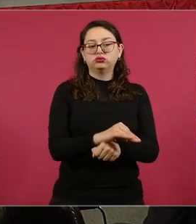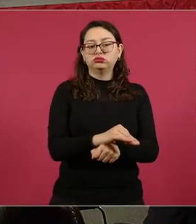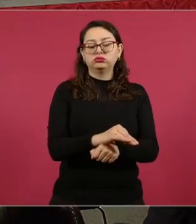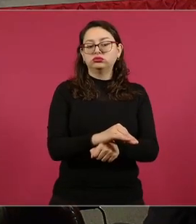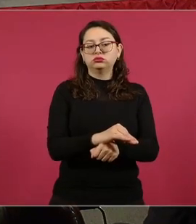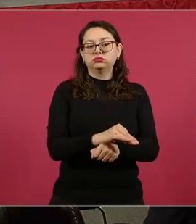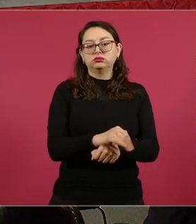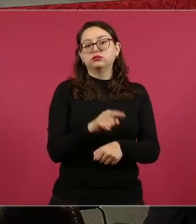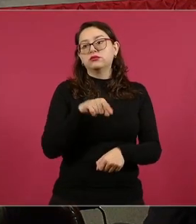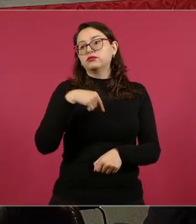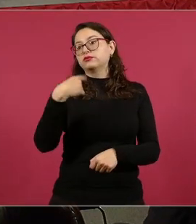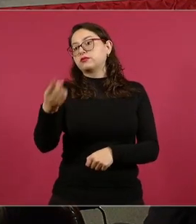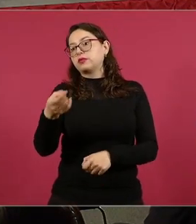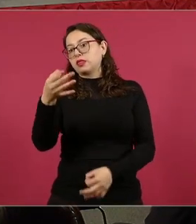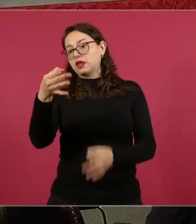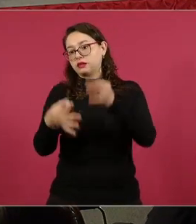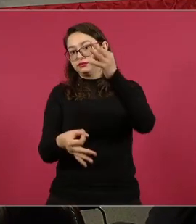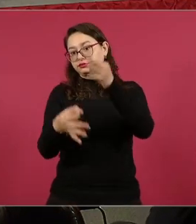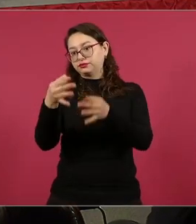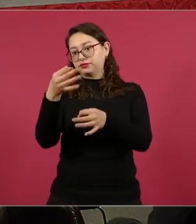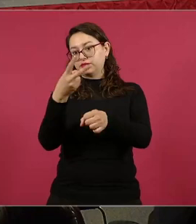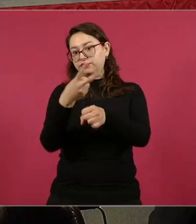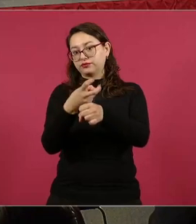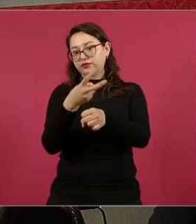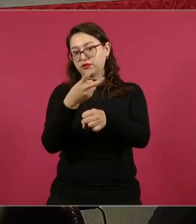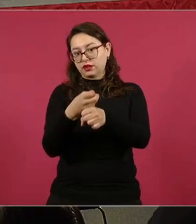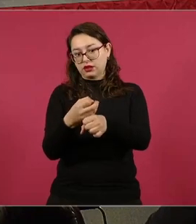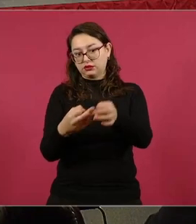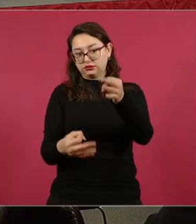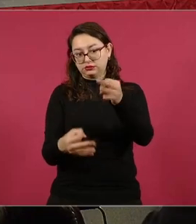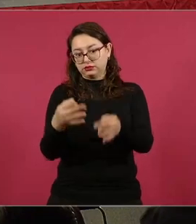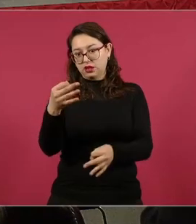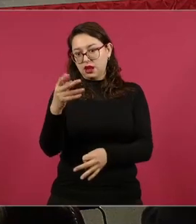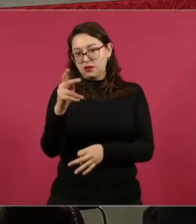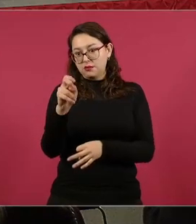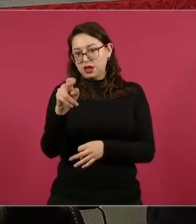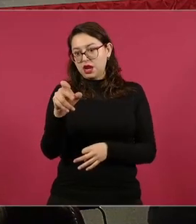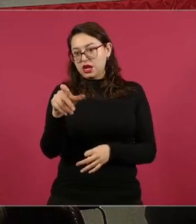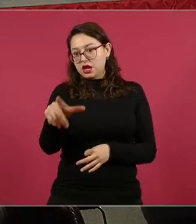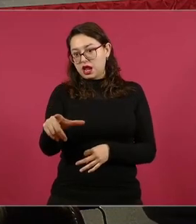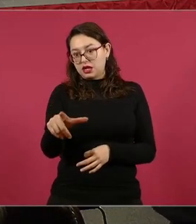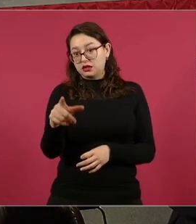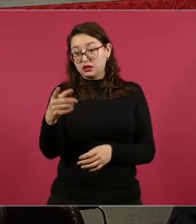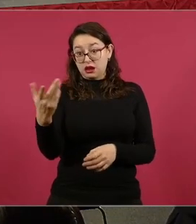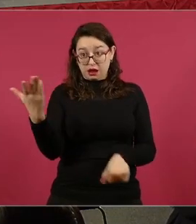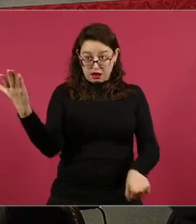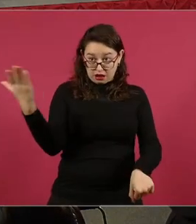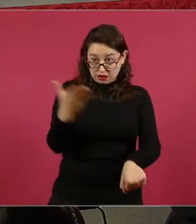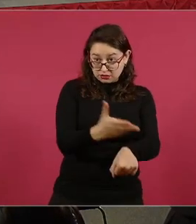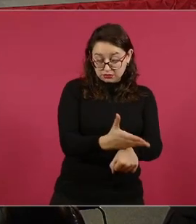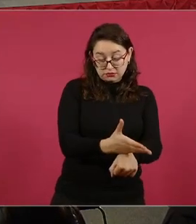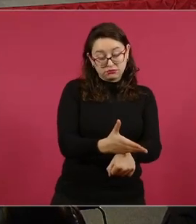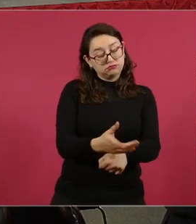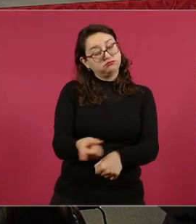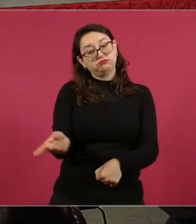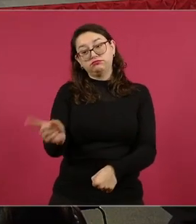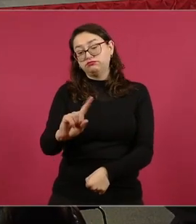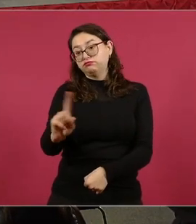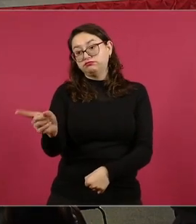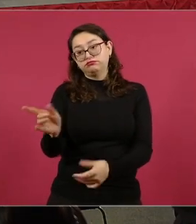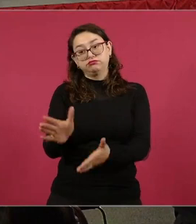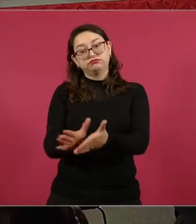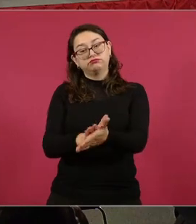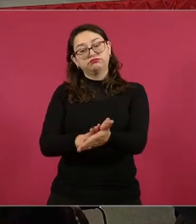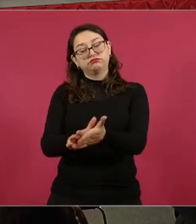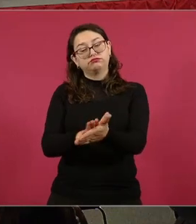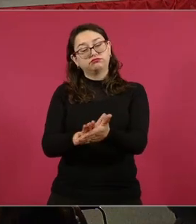al segundo tribunal colegiado de apelación en materia penal del primer circuito, que fue la autoridad responsable, para que